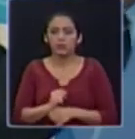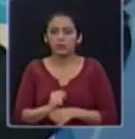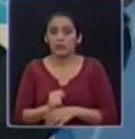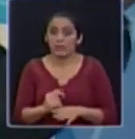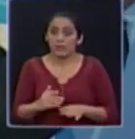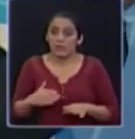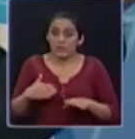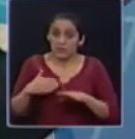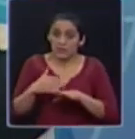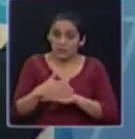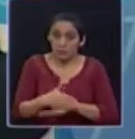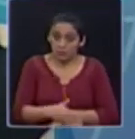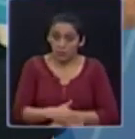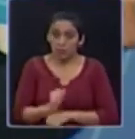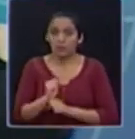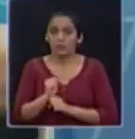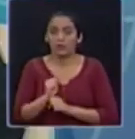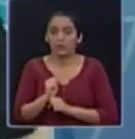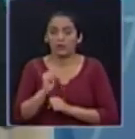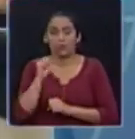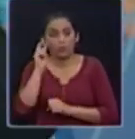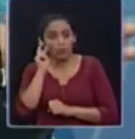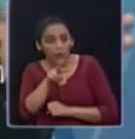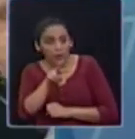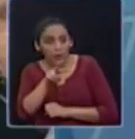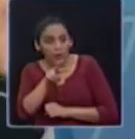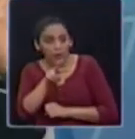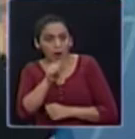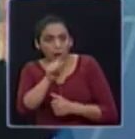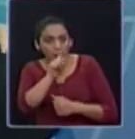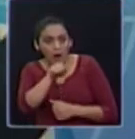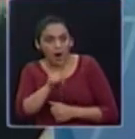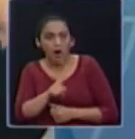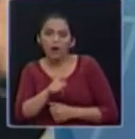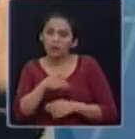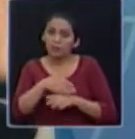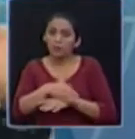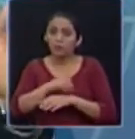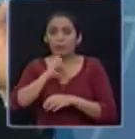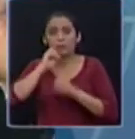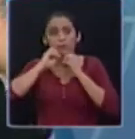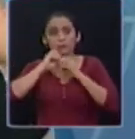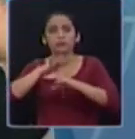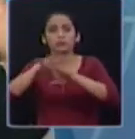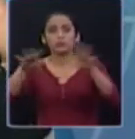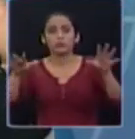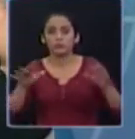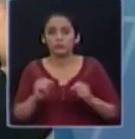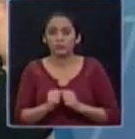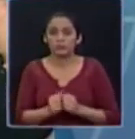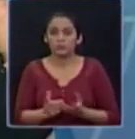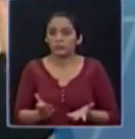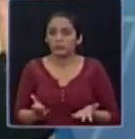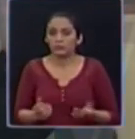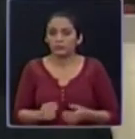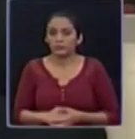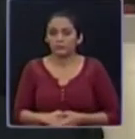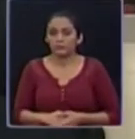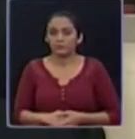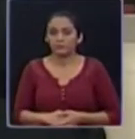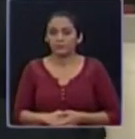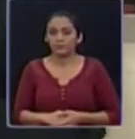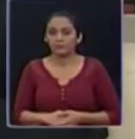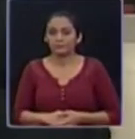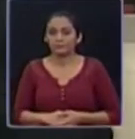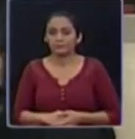dado en este momento, sea tal? Es decir, todo el mundo habla en este momento de que no se le dejó entrar a Lilian Tintori al Ecuador. Claro, no solo que no se le dejó entrar al